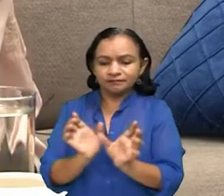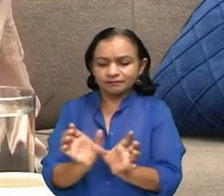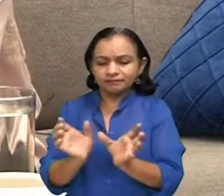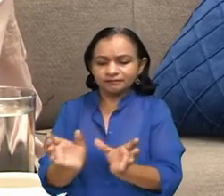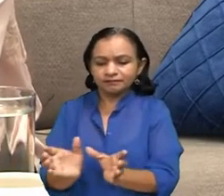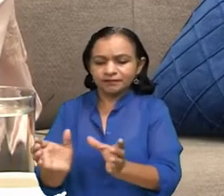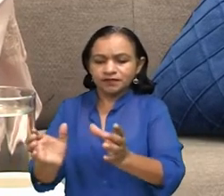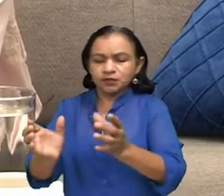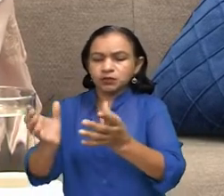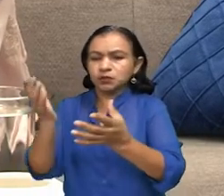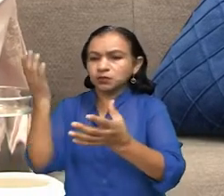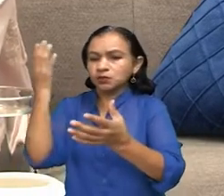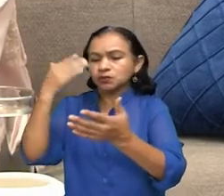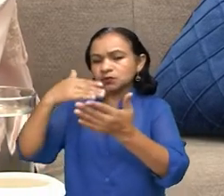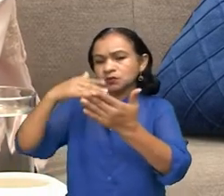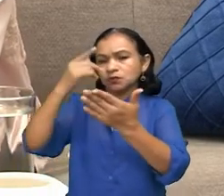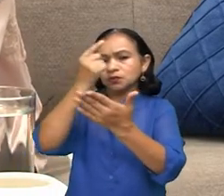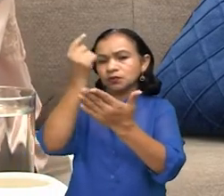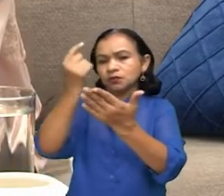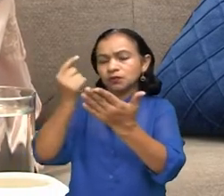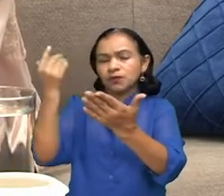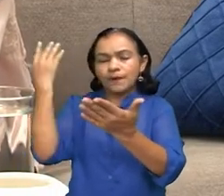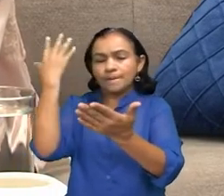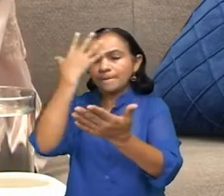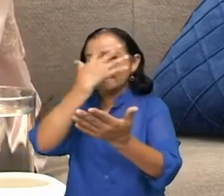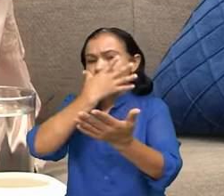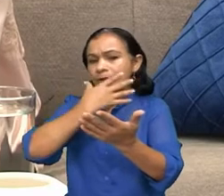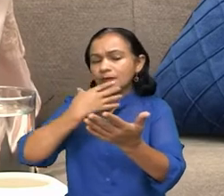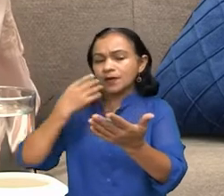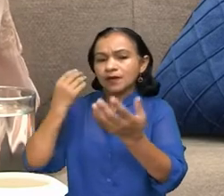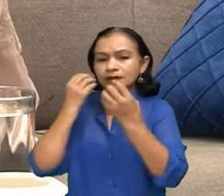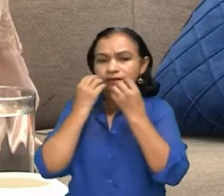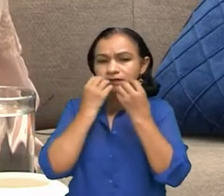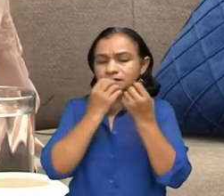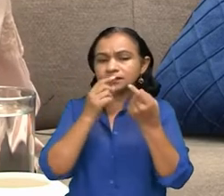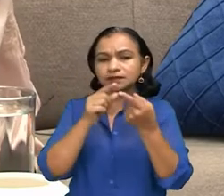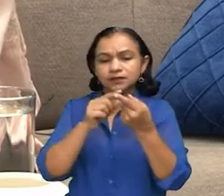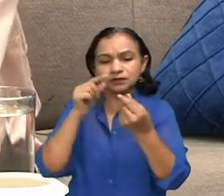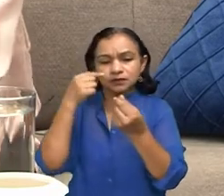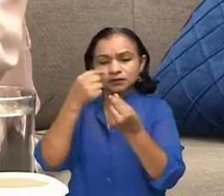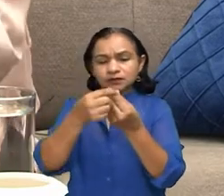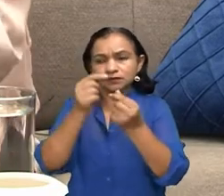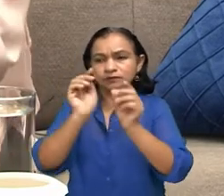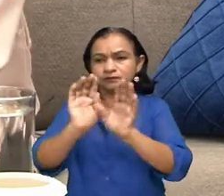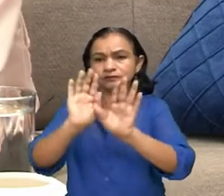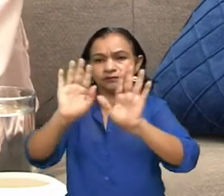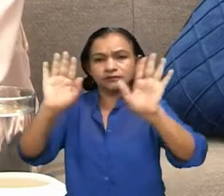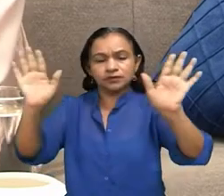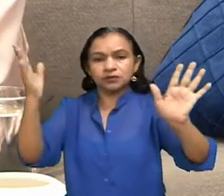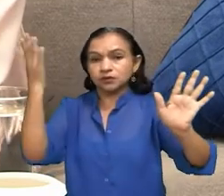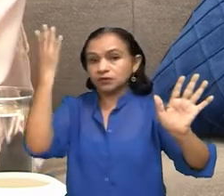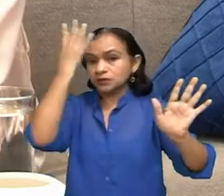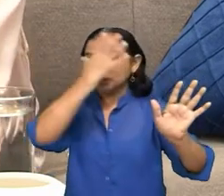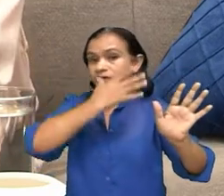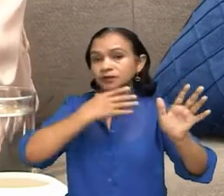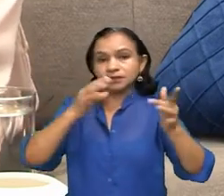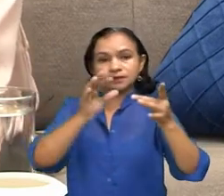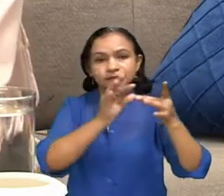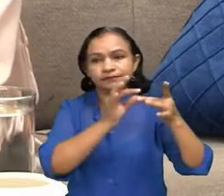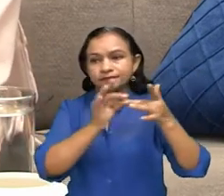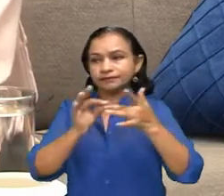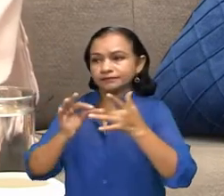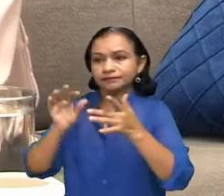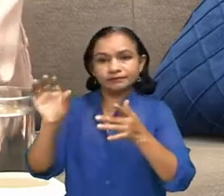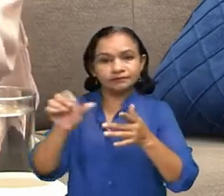hacen cuadros de lo que es del maíz, ¿verdad? De tuza, y son cuadros únicos, no se